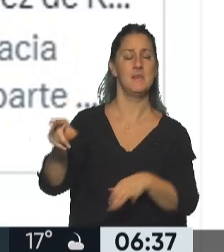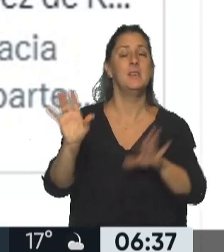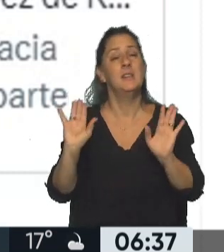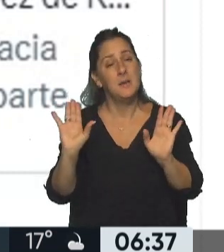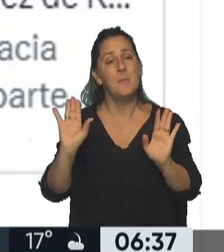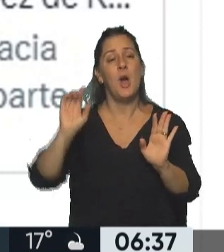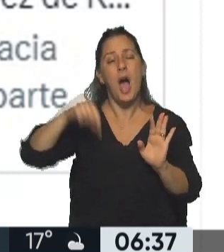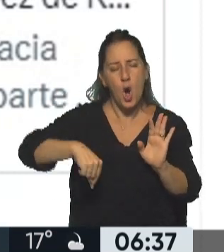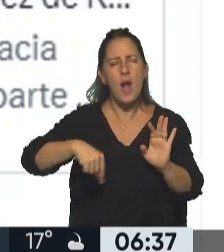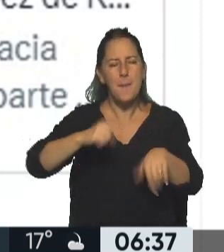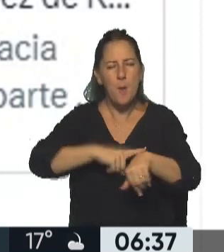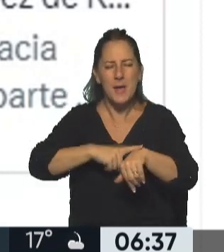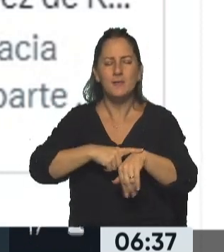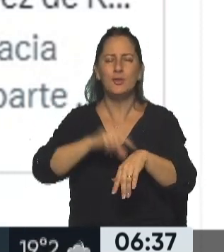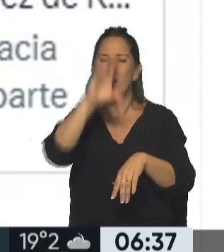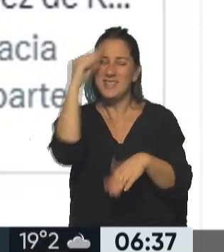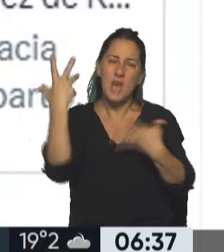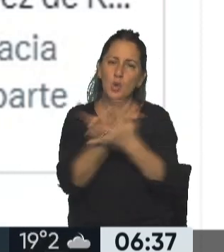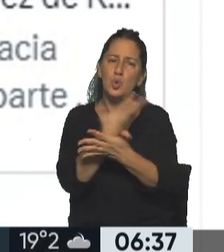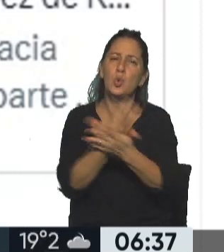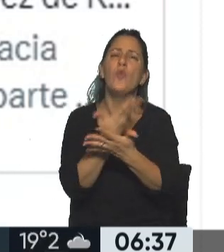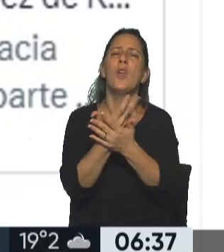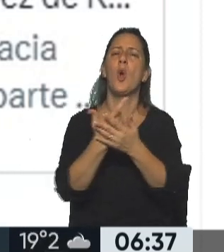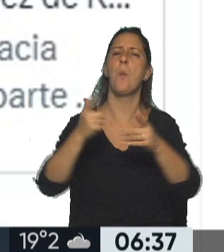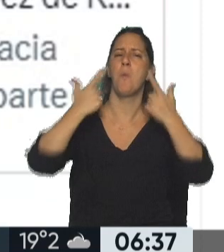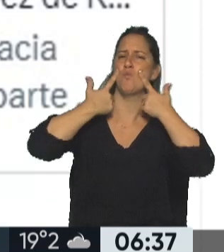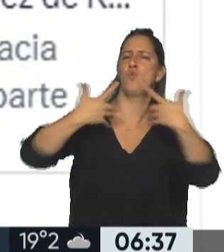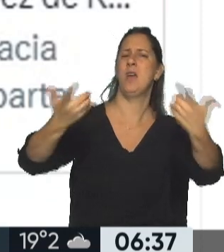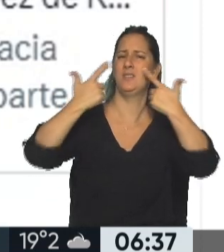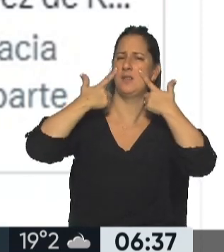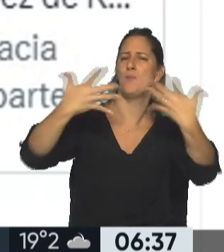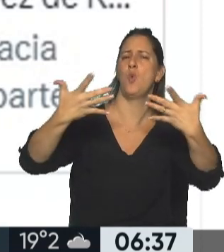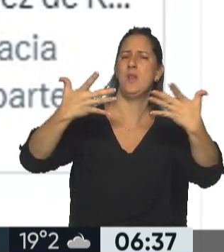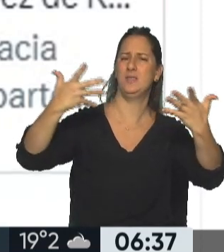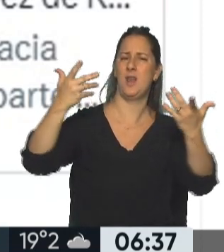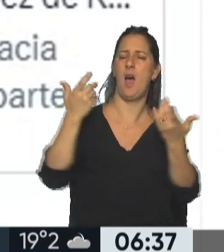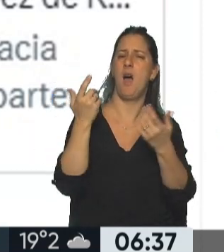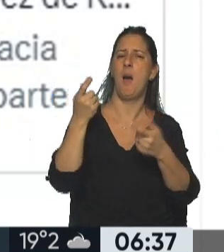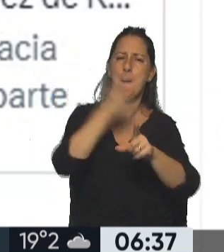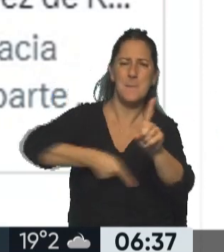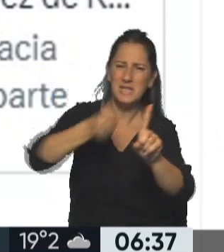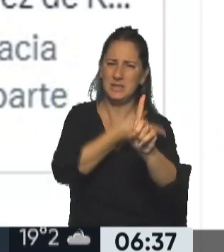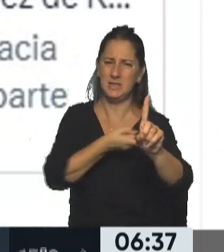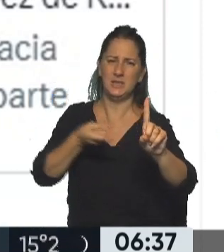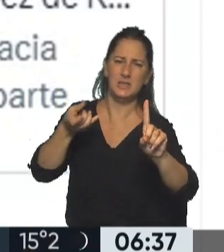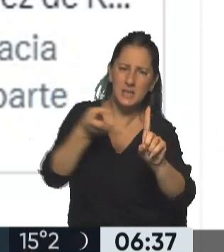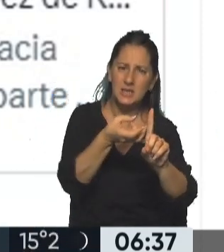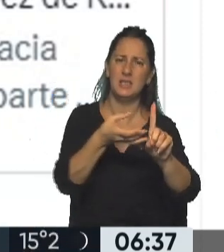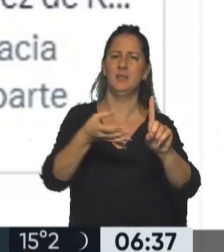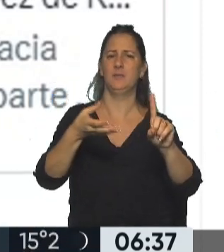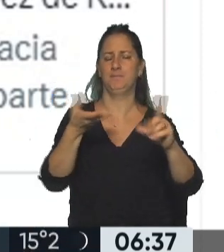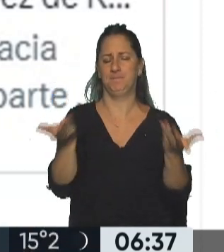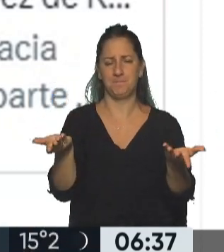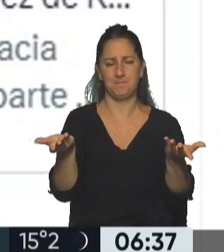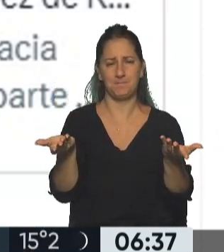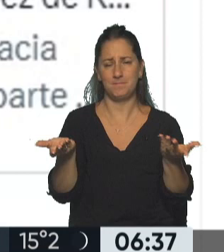está padeciendo es una proscripción mediática y una persecución mediática que no tiene límite. A